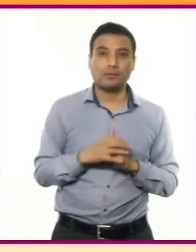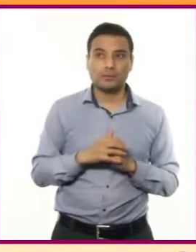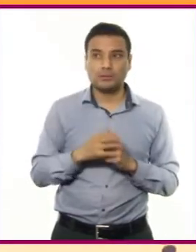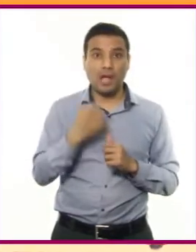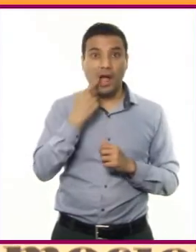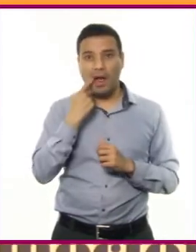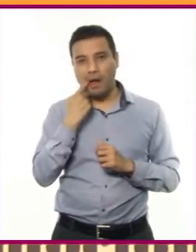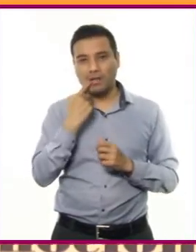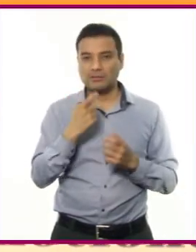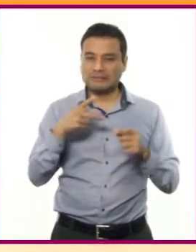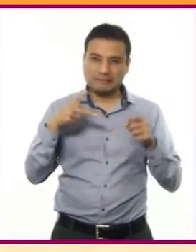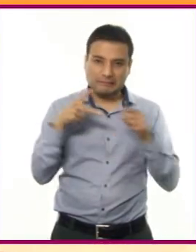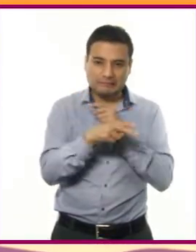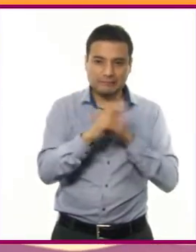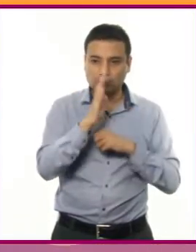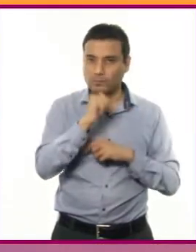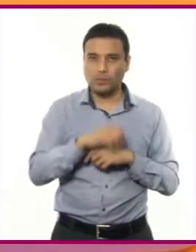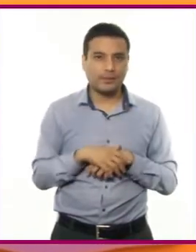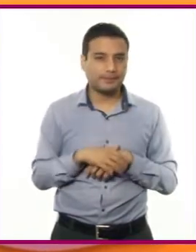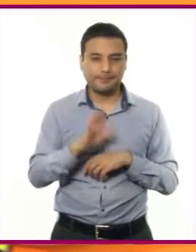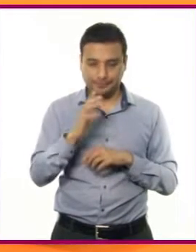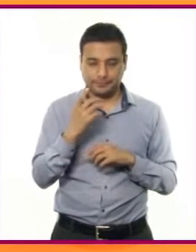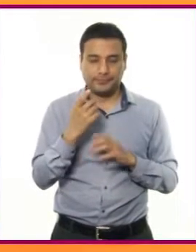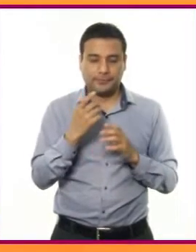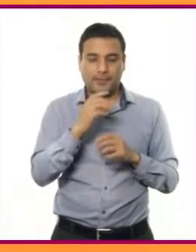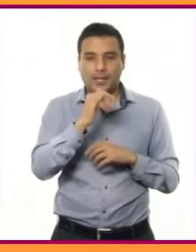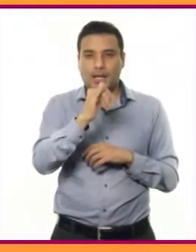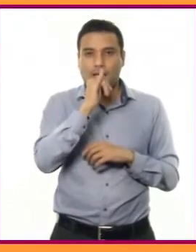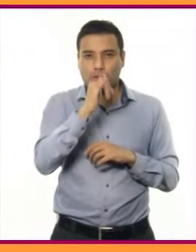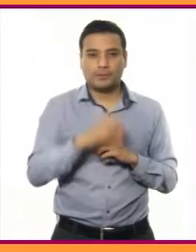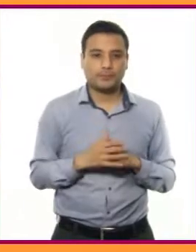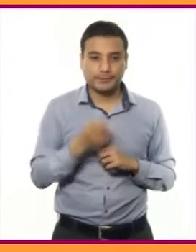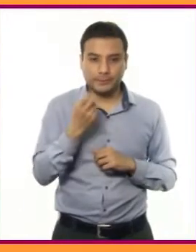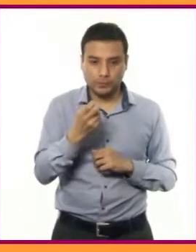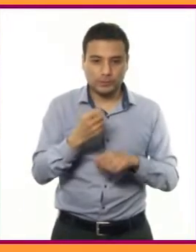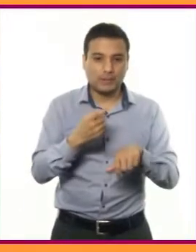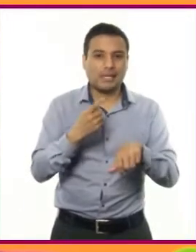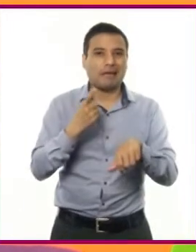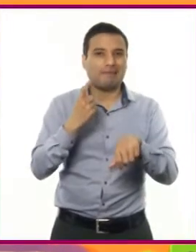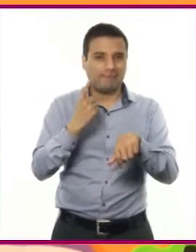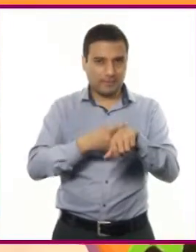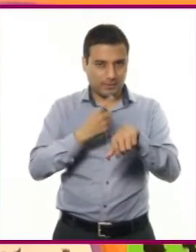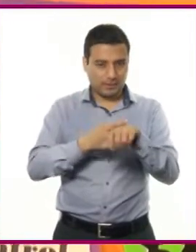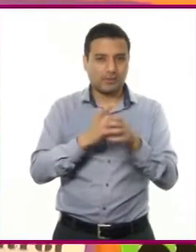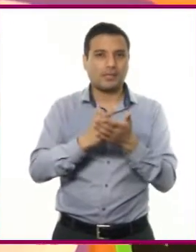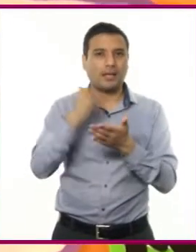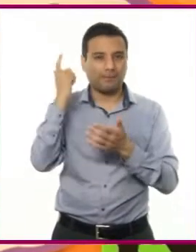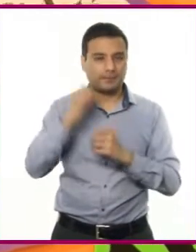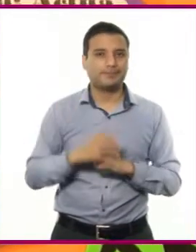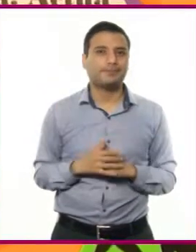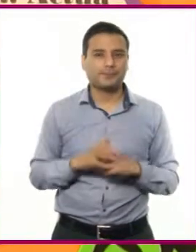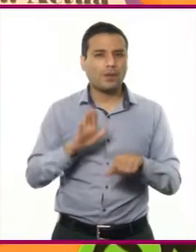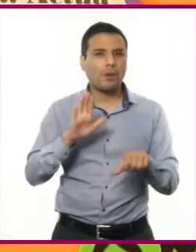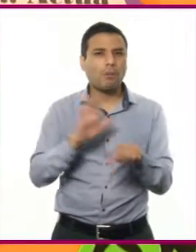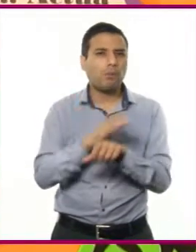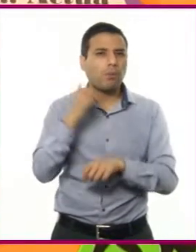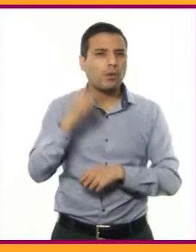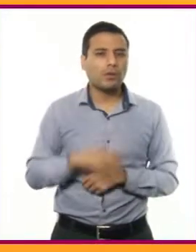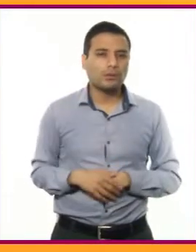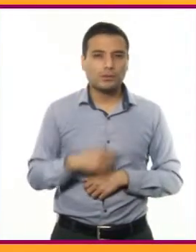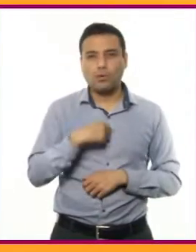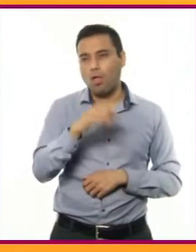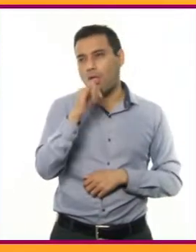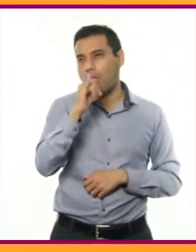existe una adicción. El alcoholismo es una enfermedad crónica producida por el consumo incontrolado de